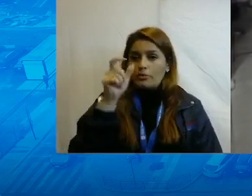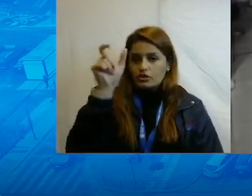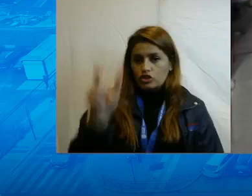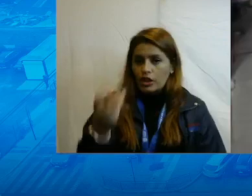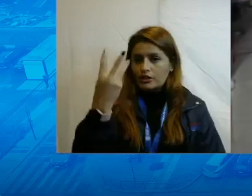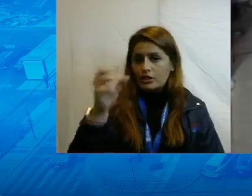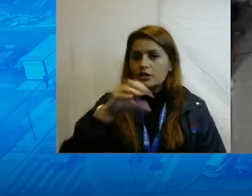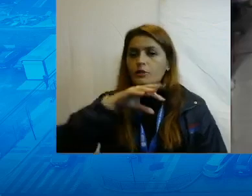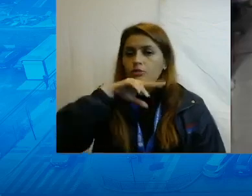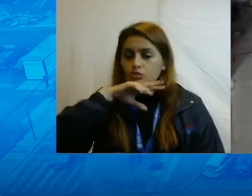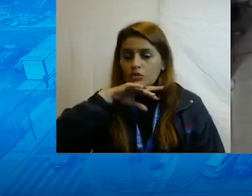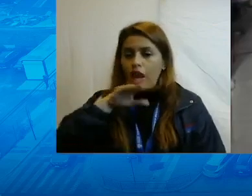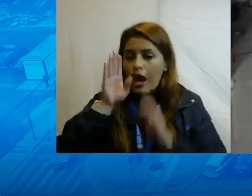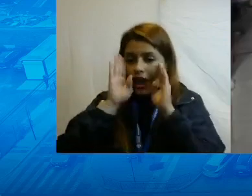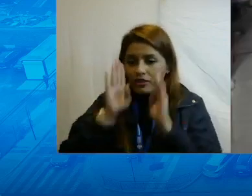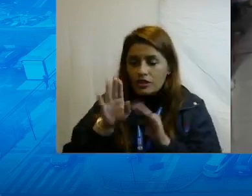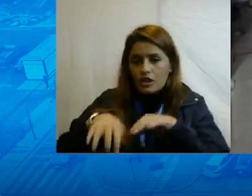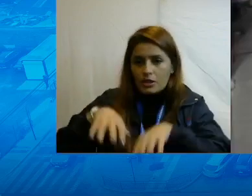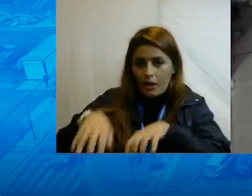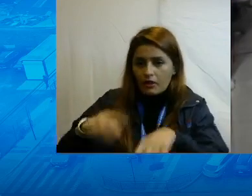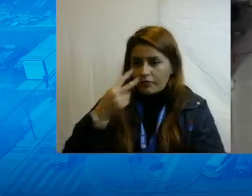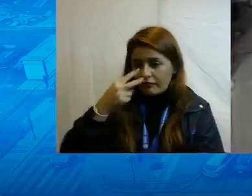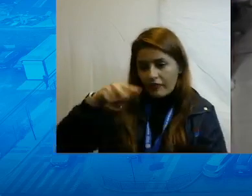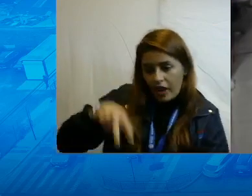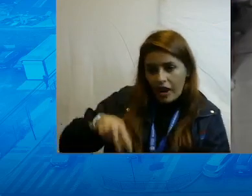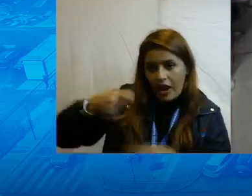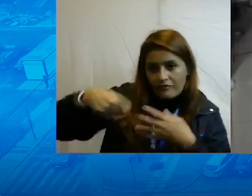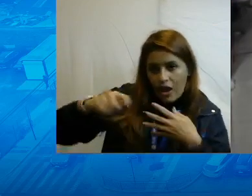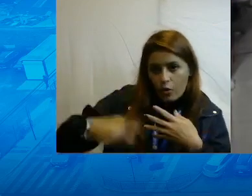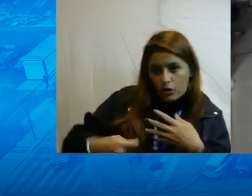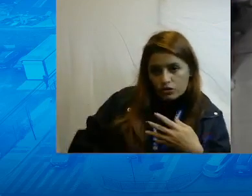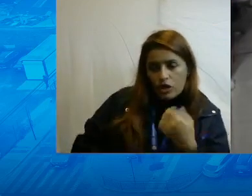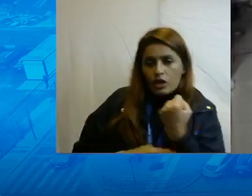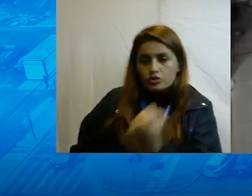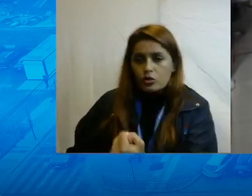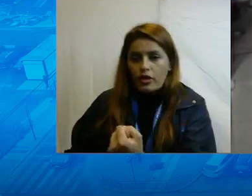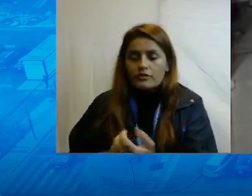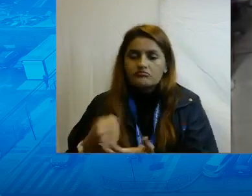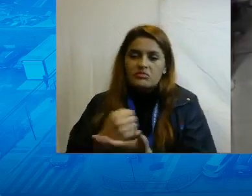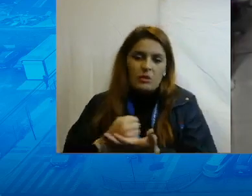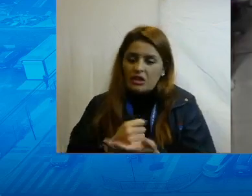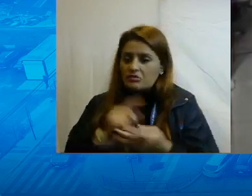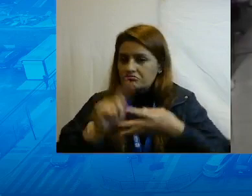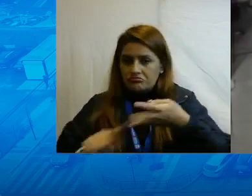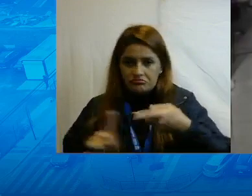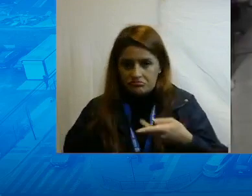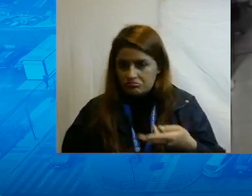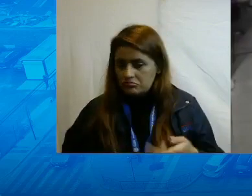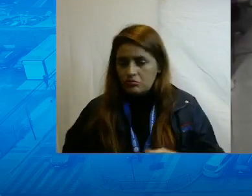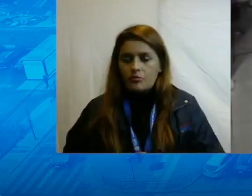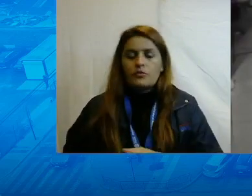total, desde la revisión, la evaluación, la receta y el tratamiento. En el caso de que sea necesario,